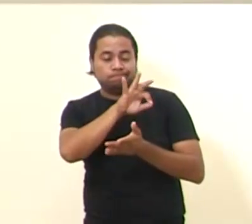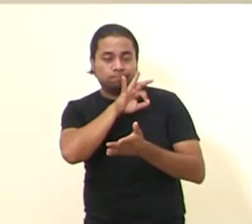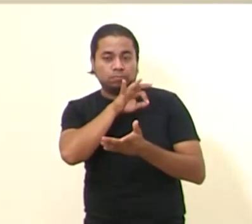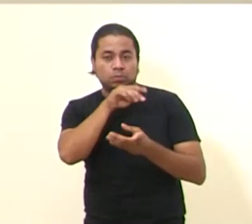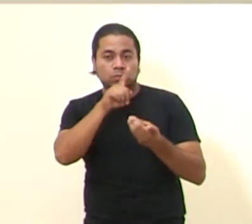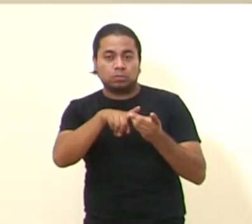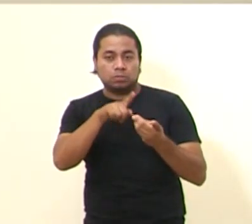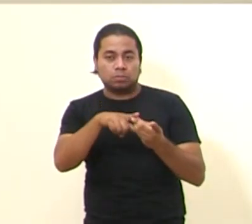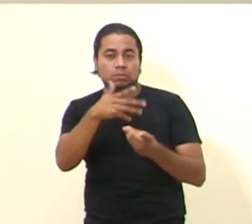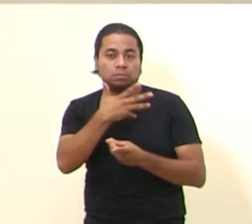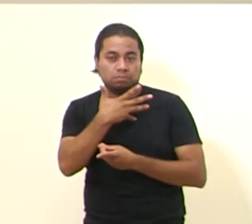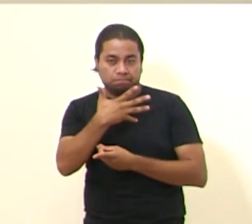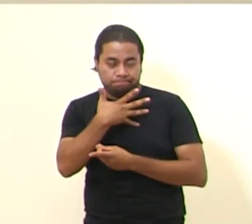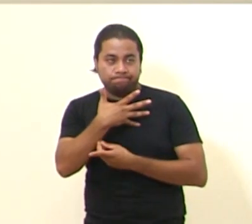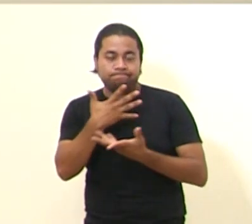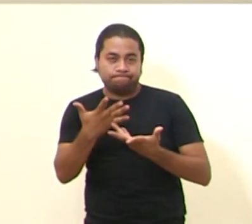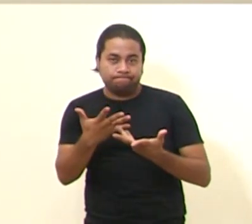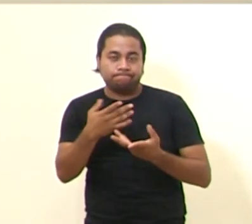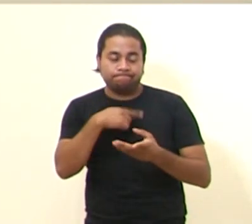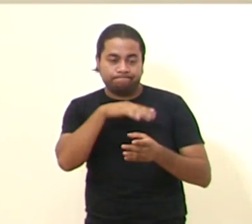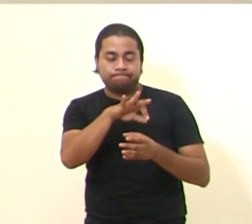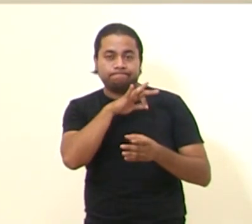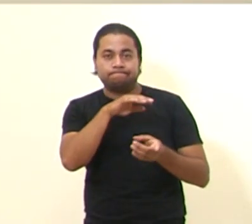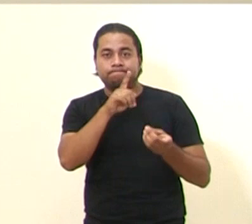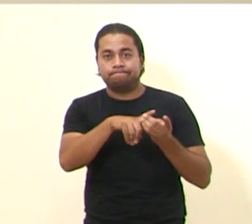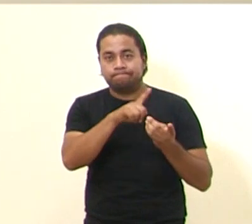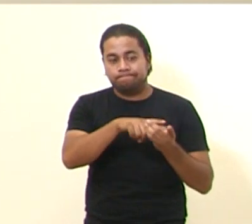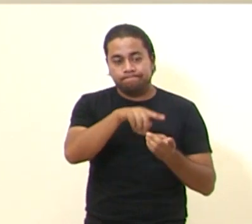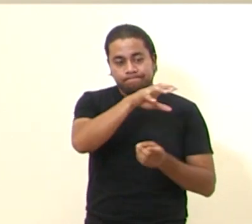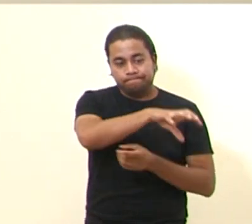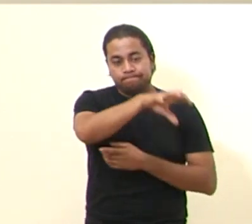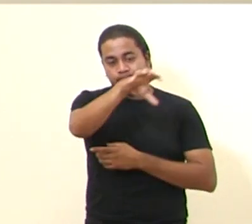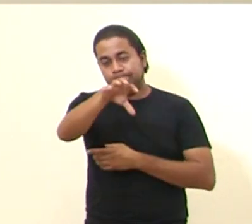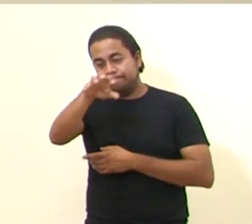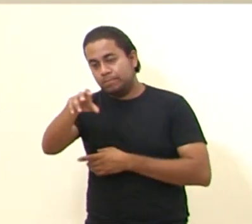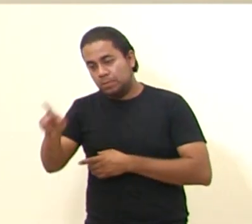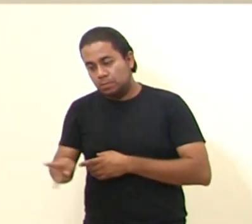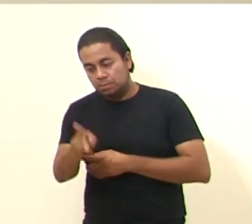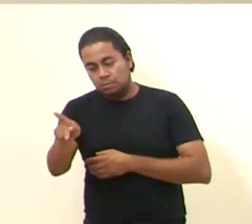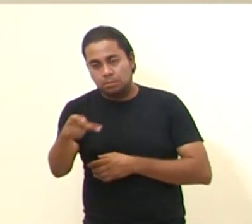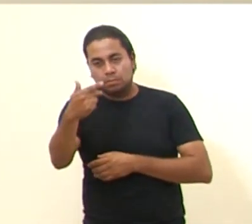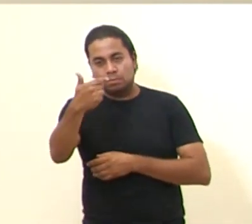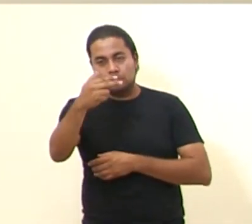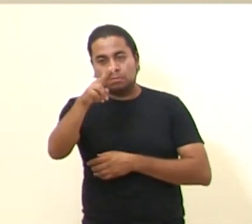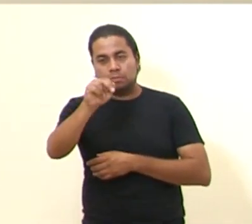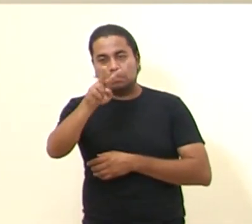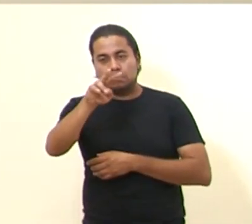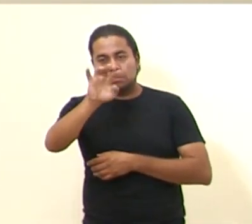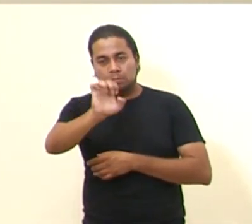su ubicación, en donde se localiza el pueblo Guabe.